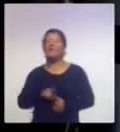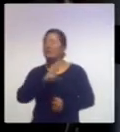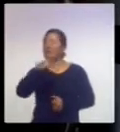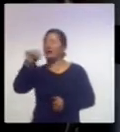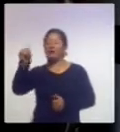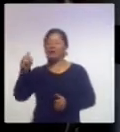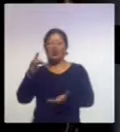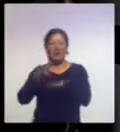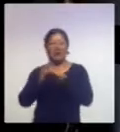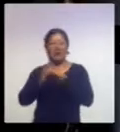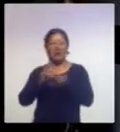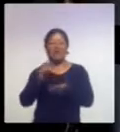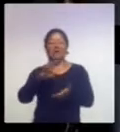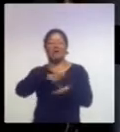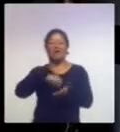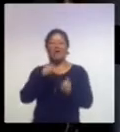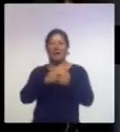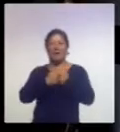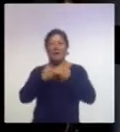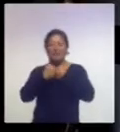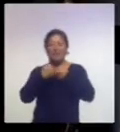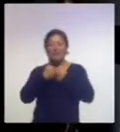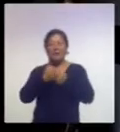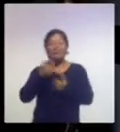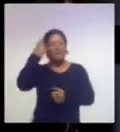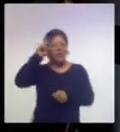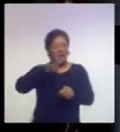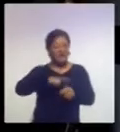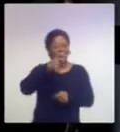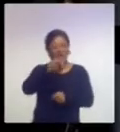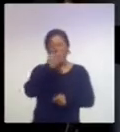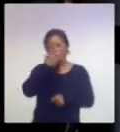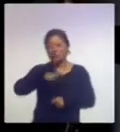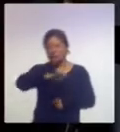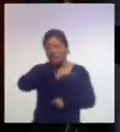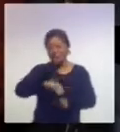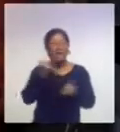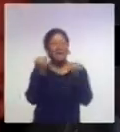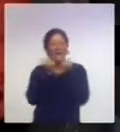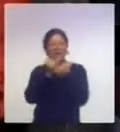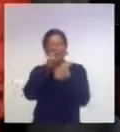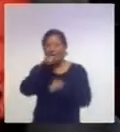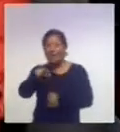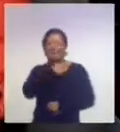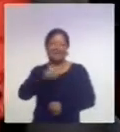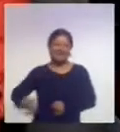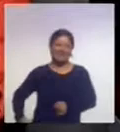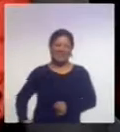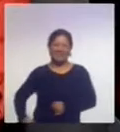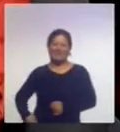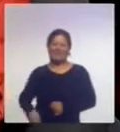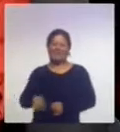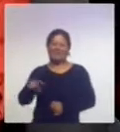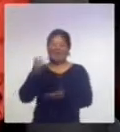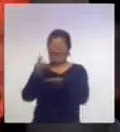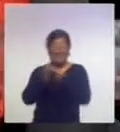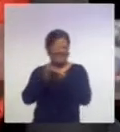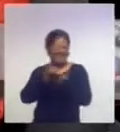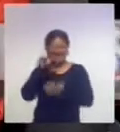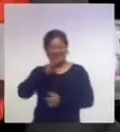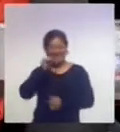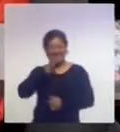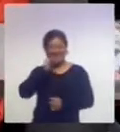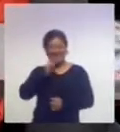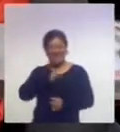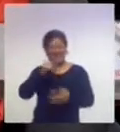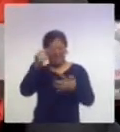en Calpulalpan, como es el director del plantel Calpulalpan. También quiero agradecer al municipio de Calpulalpan, que no nos han dejado. En